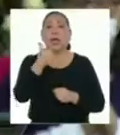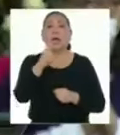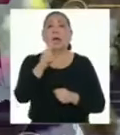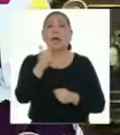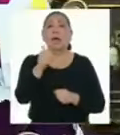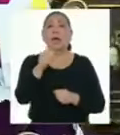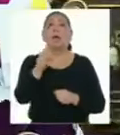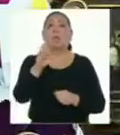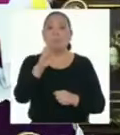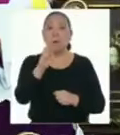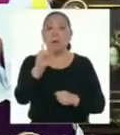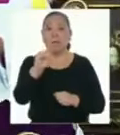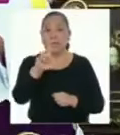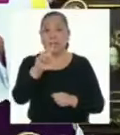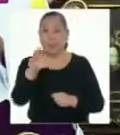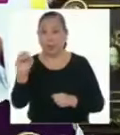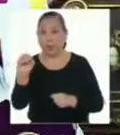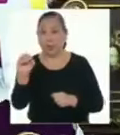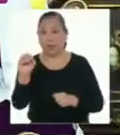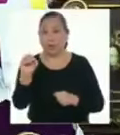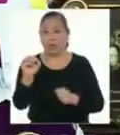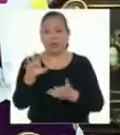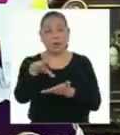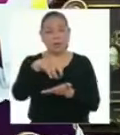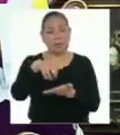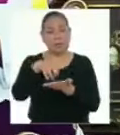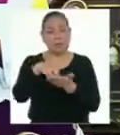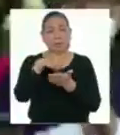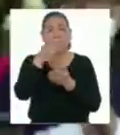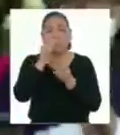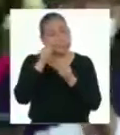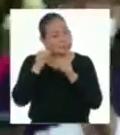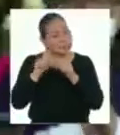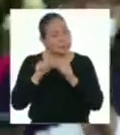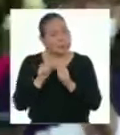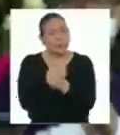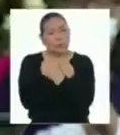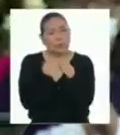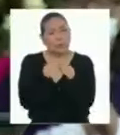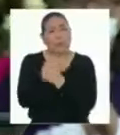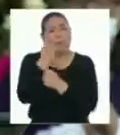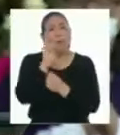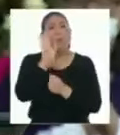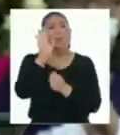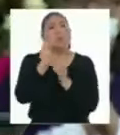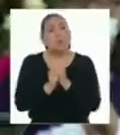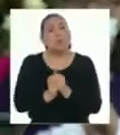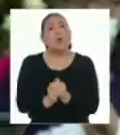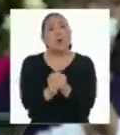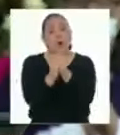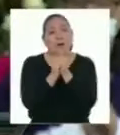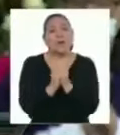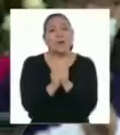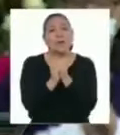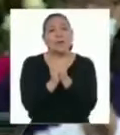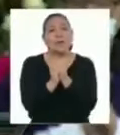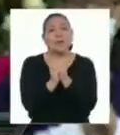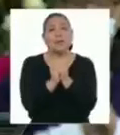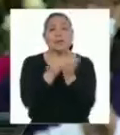Caraballo, junto al santo pueblo fiel de Dios, para elevar sus oraciones